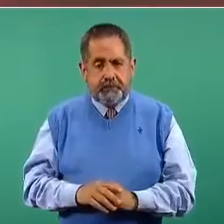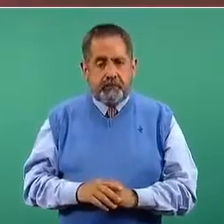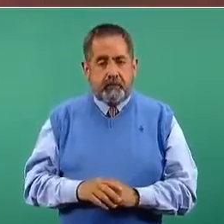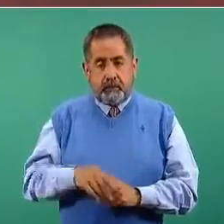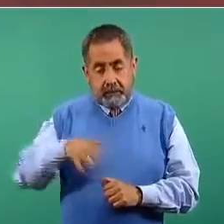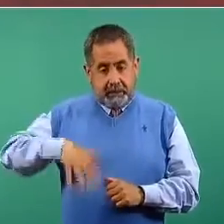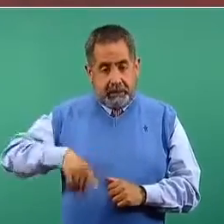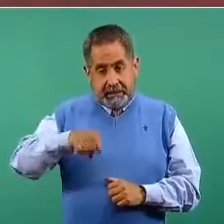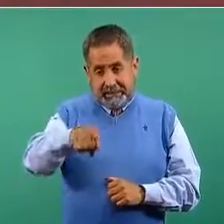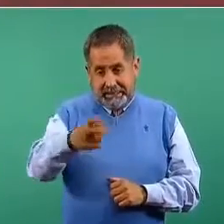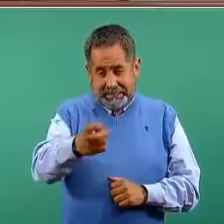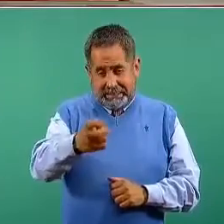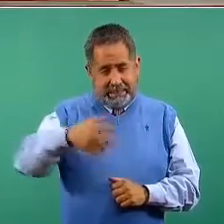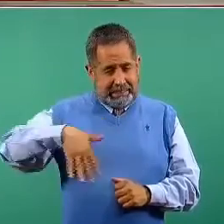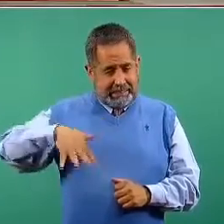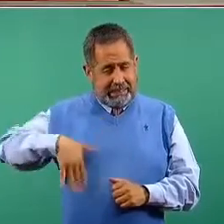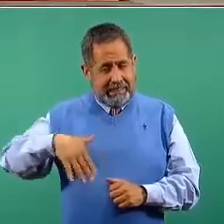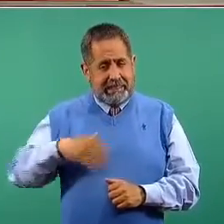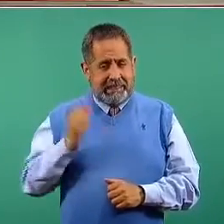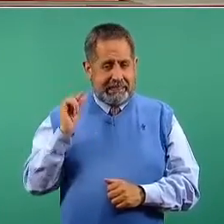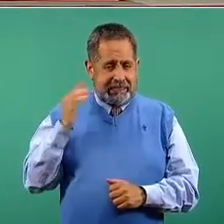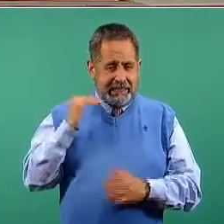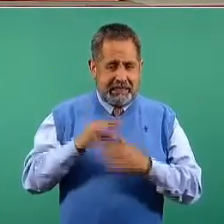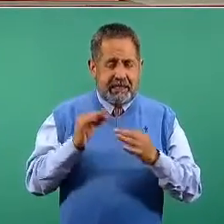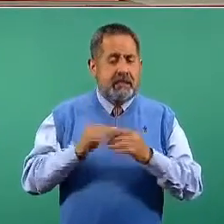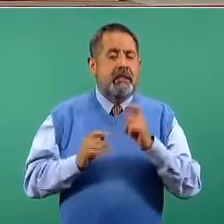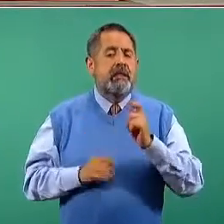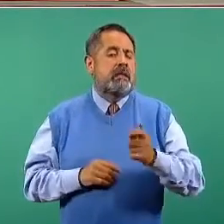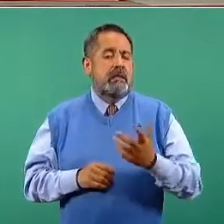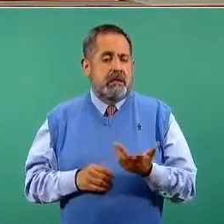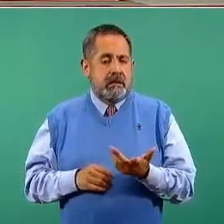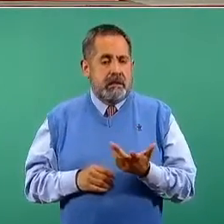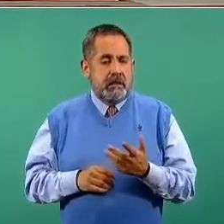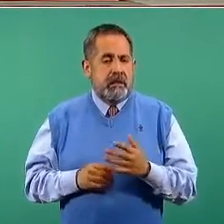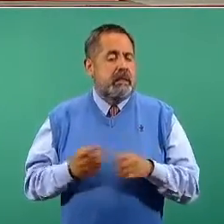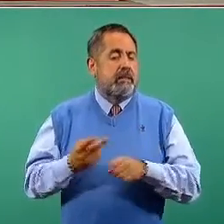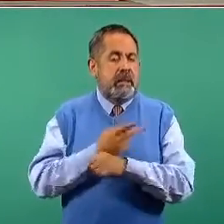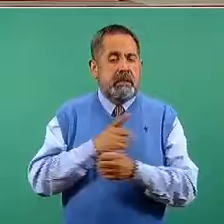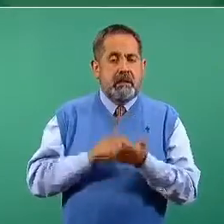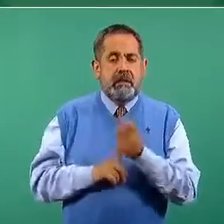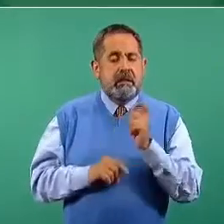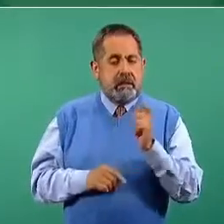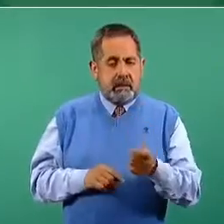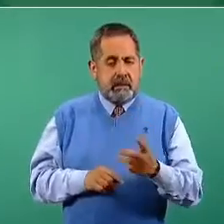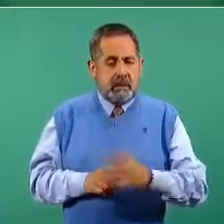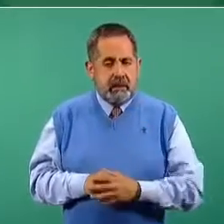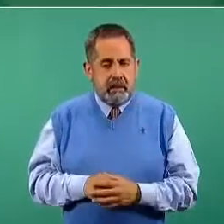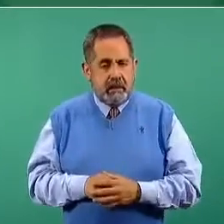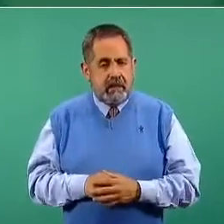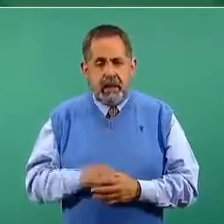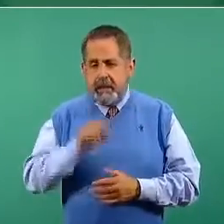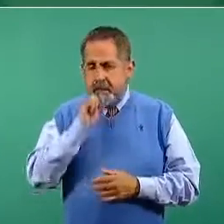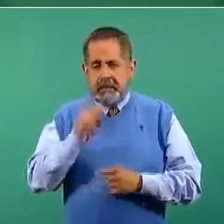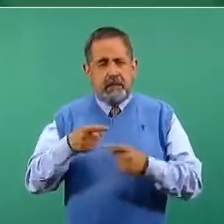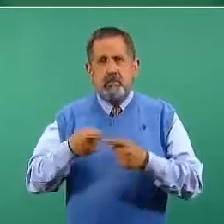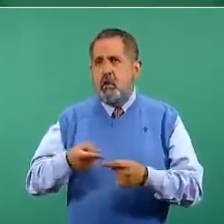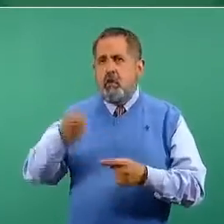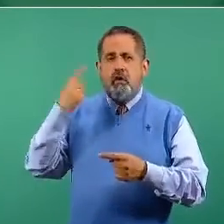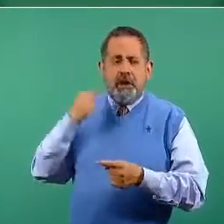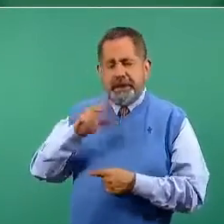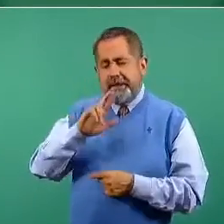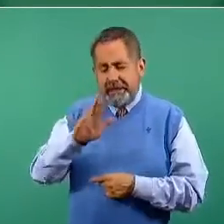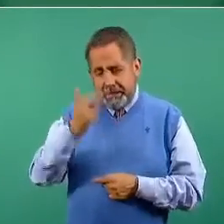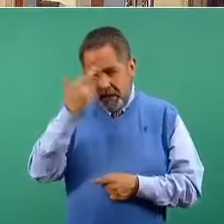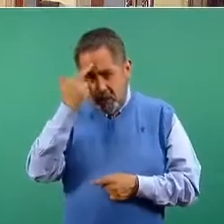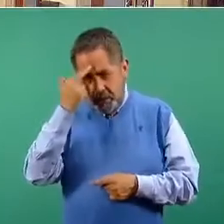Esta noticia más reciente es un poco consecuencia de lo que ocurrió en el ciclo. Recordarán que